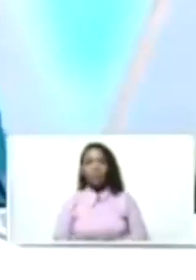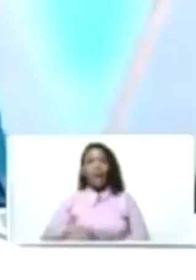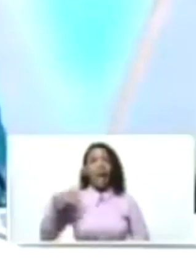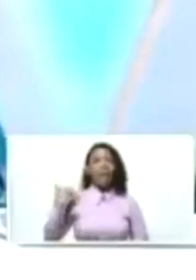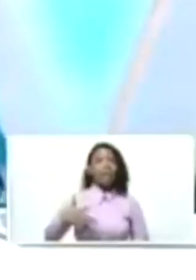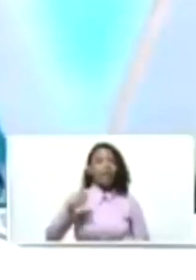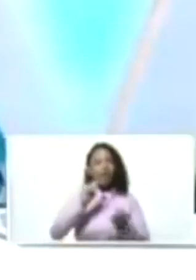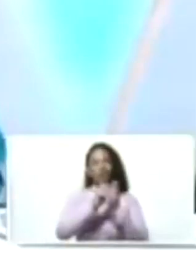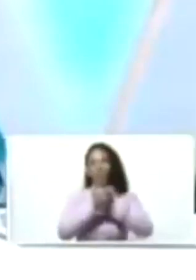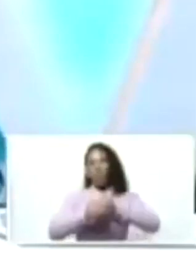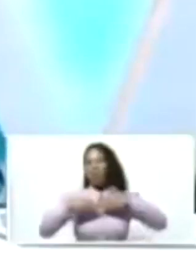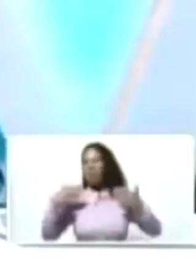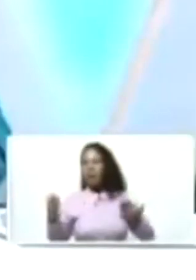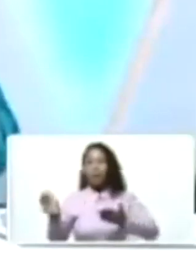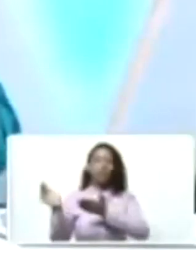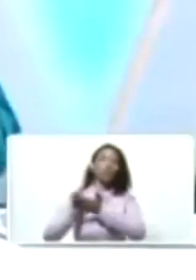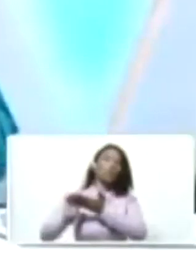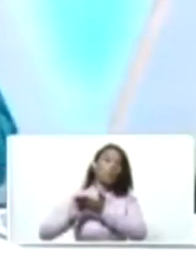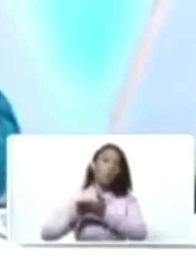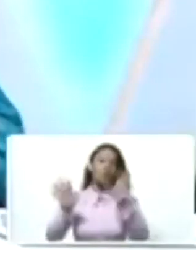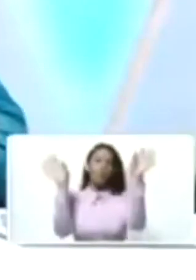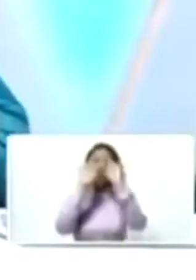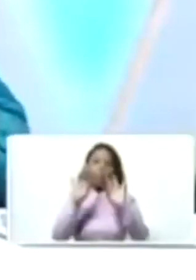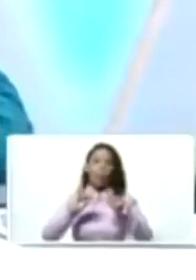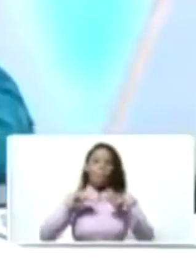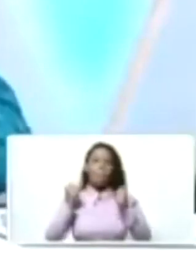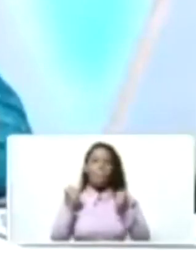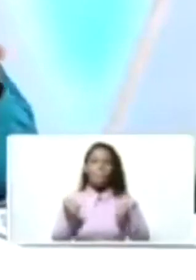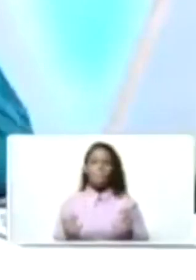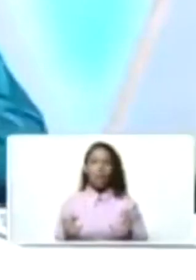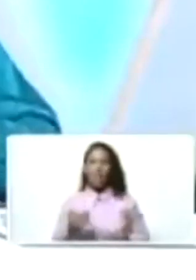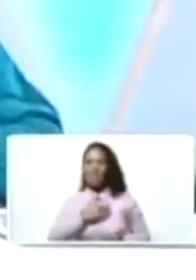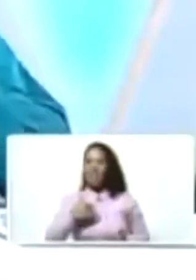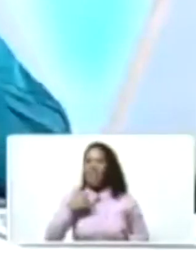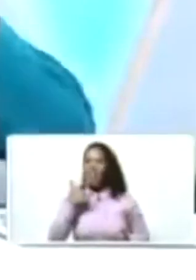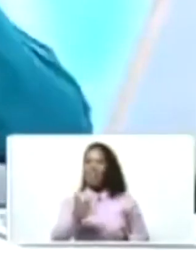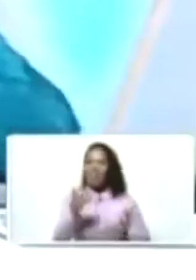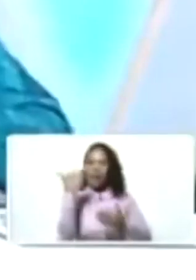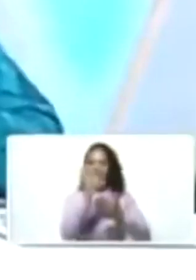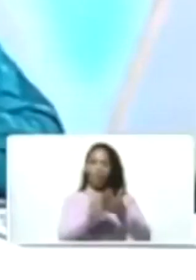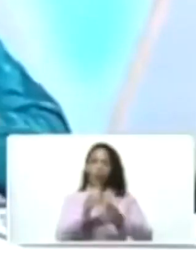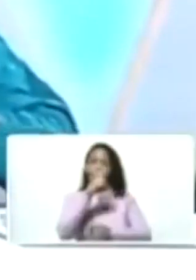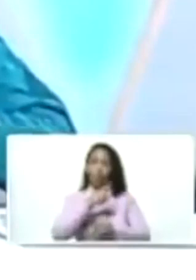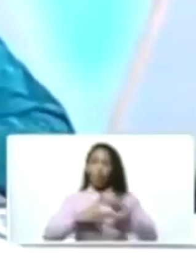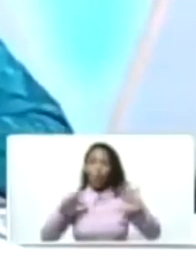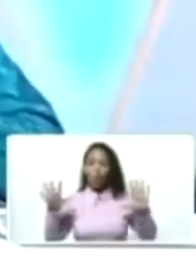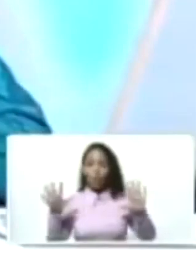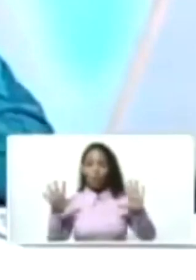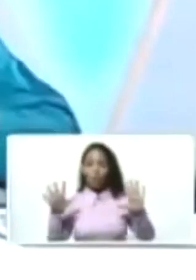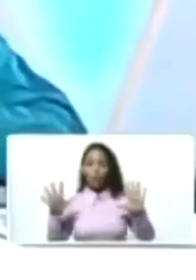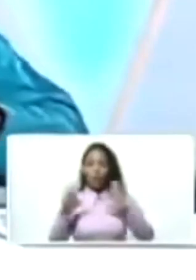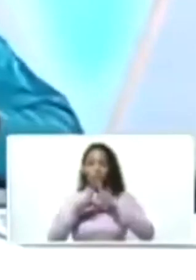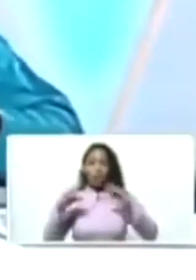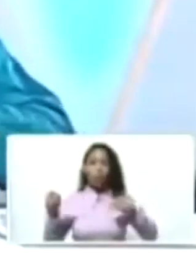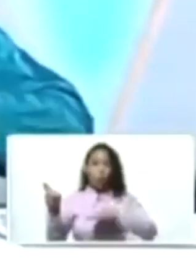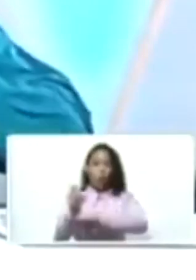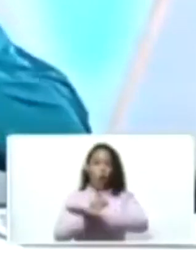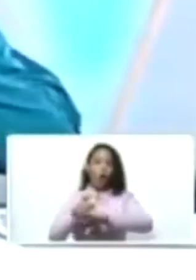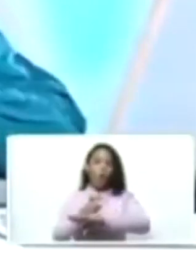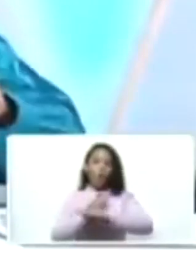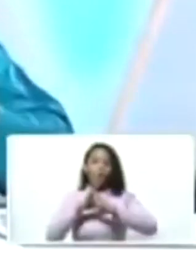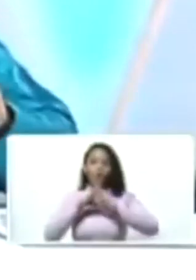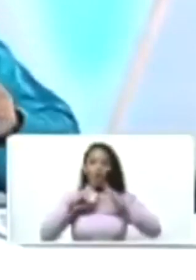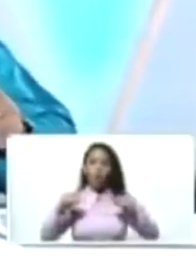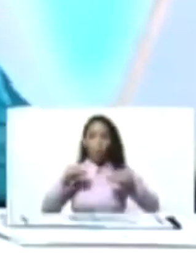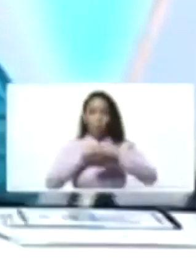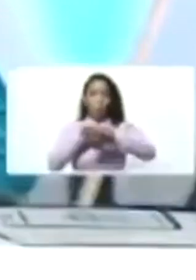se transforma en solución de manera inmediata. Quiere decir que la agenda con el 1 por 10 de todo el gobierno, de